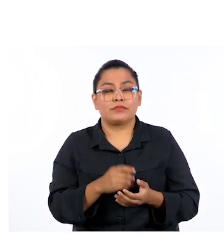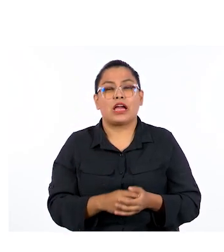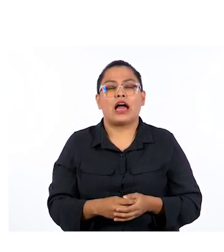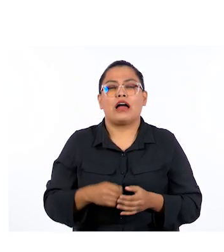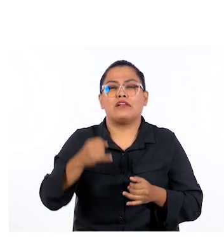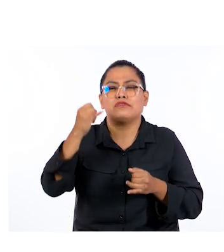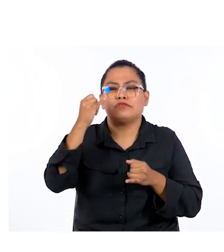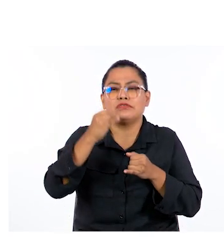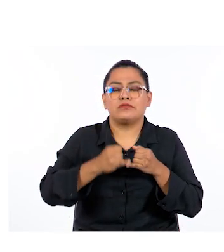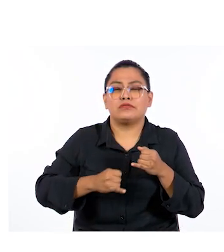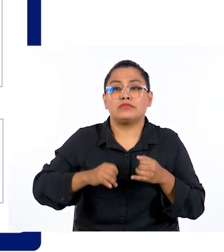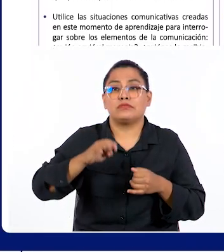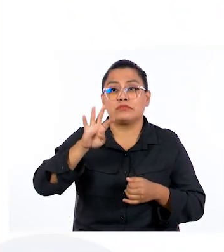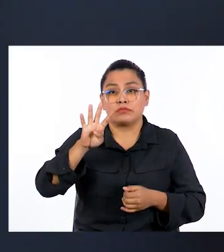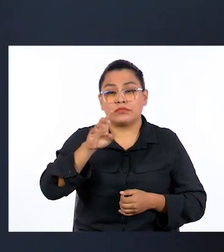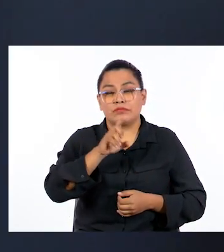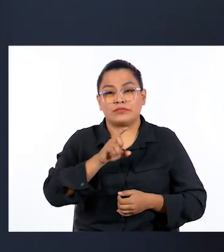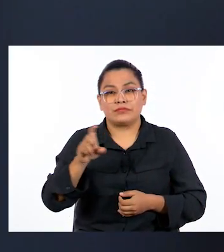semana.